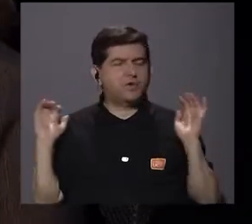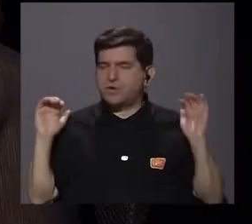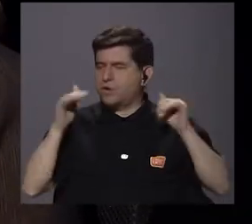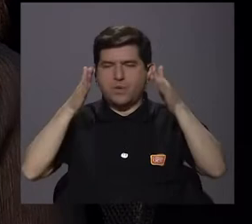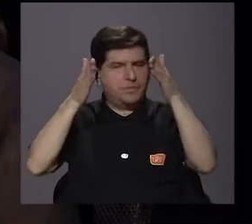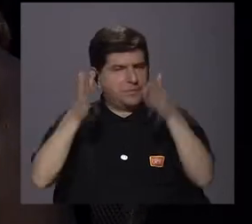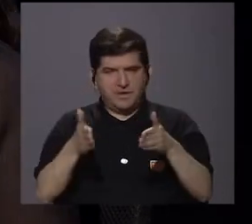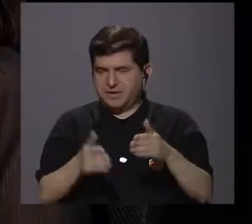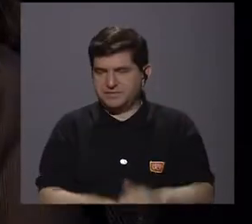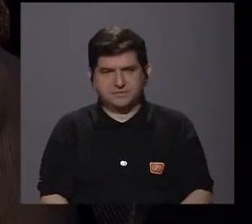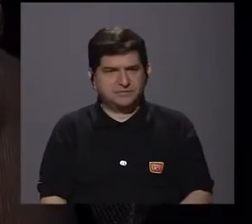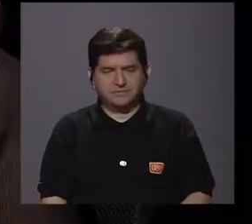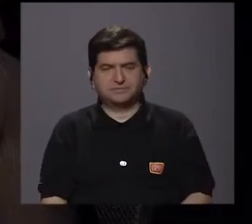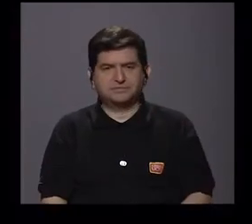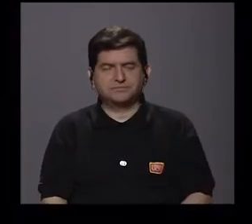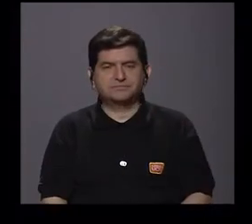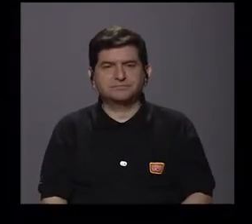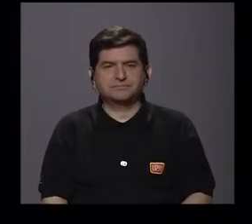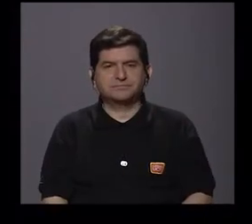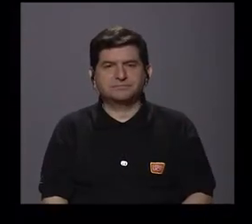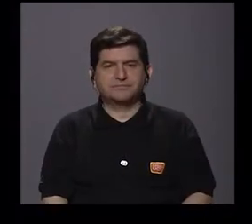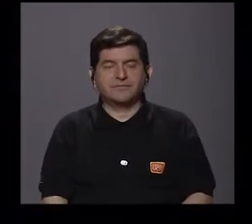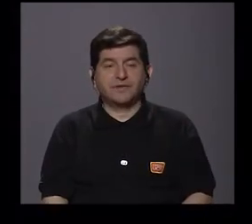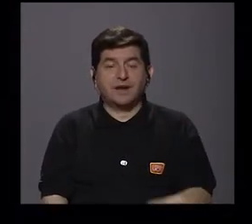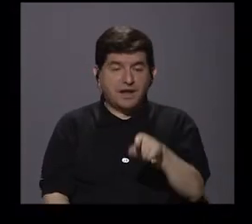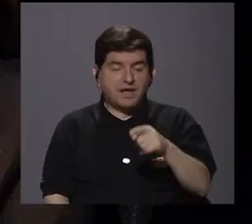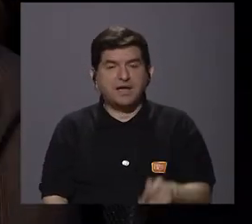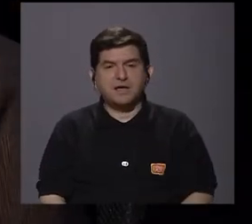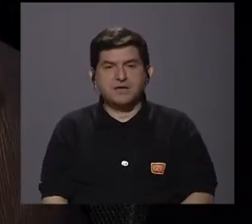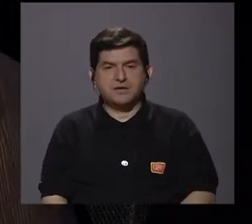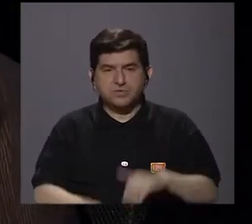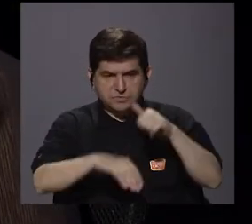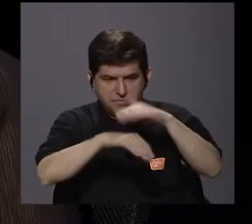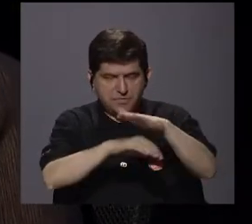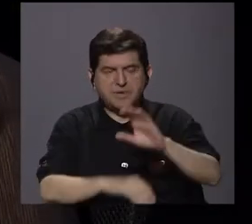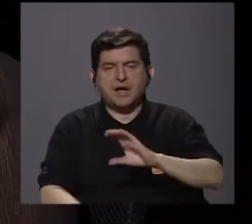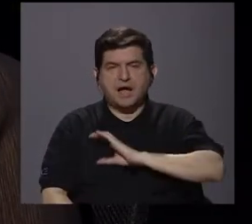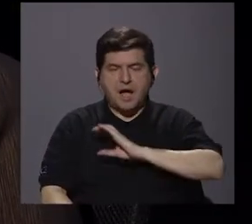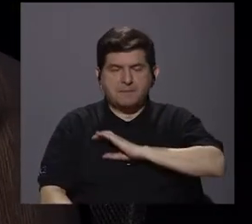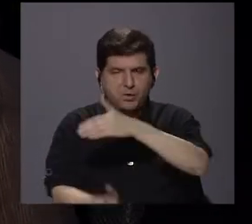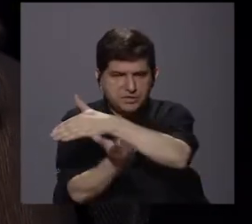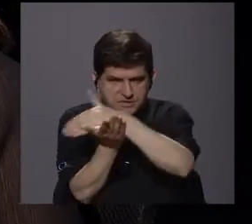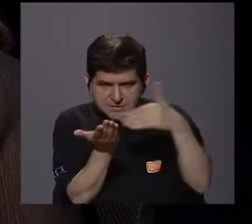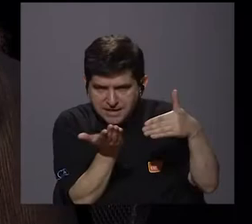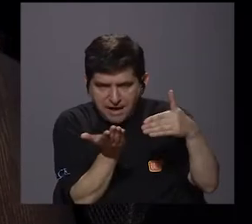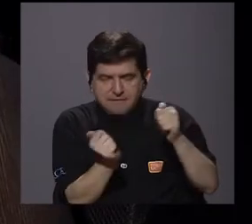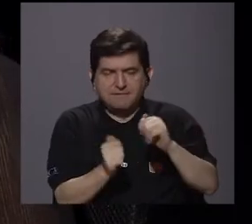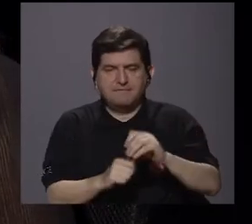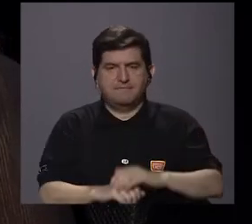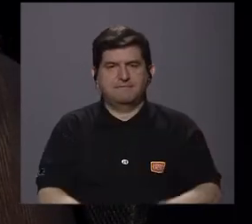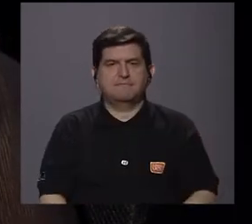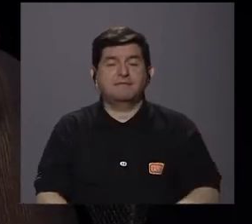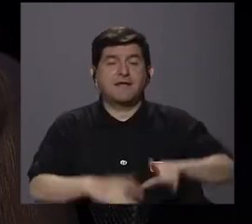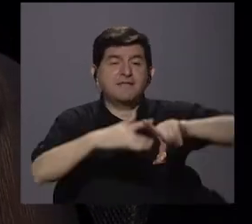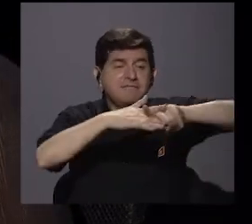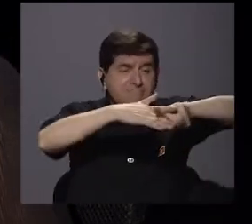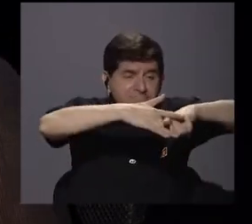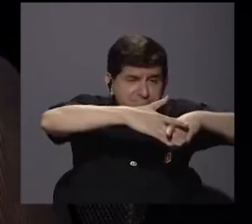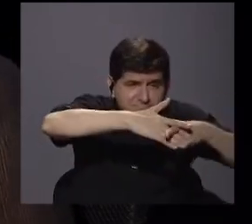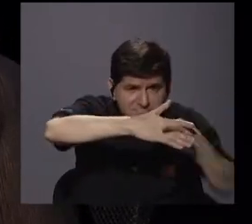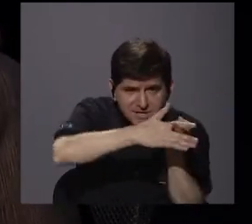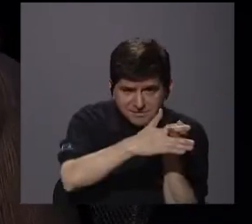migración. Vamos a entender. Entiendo. Okay. Ellos me entregan a los policías de la frontera,